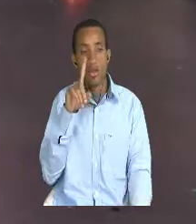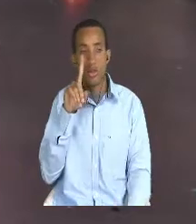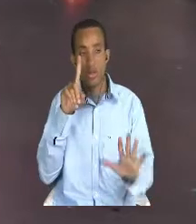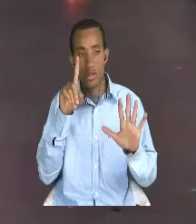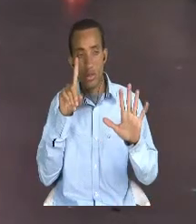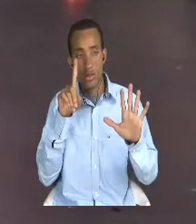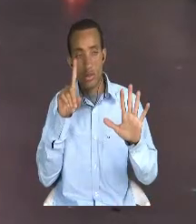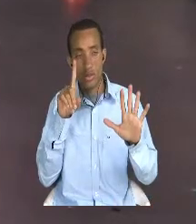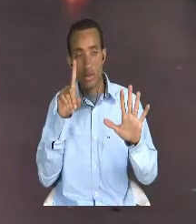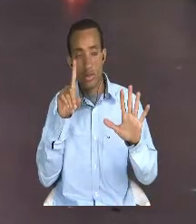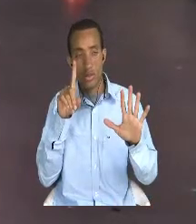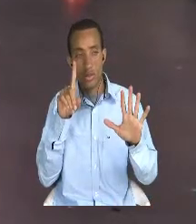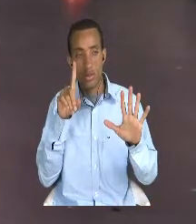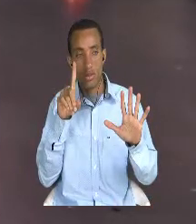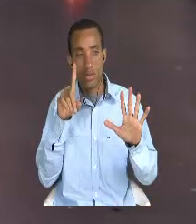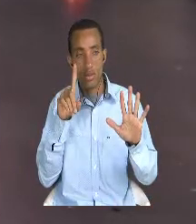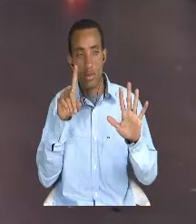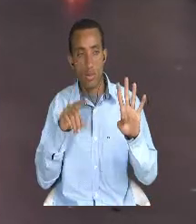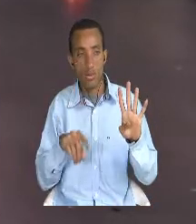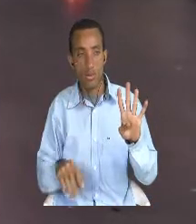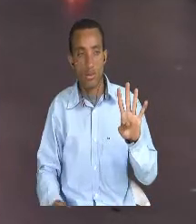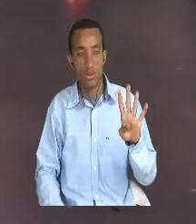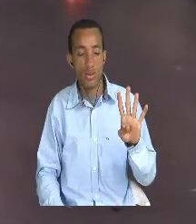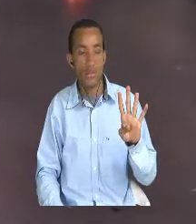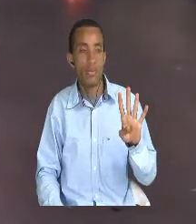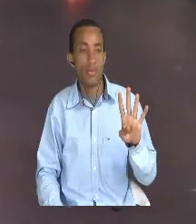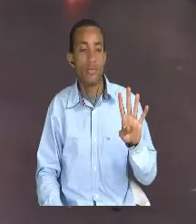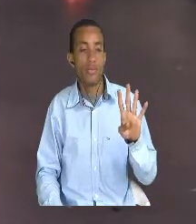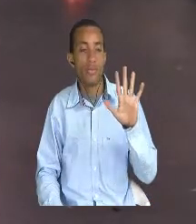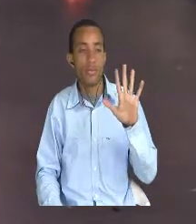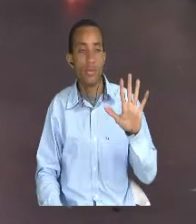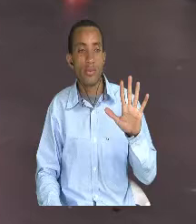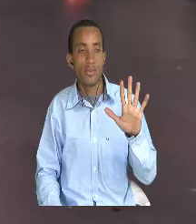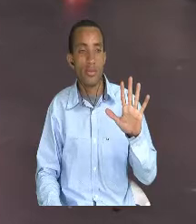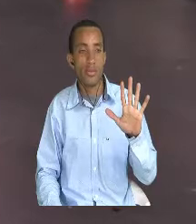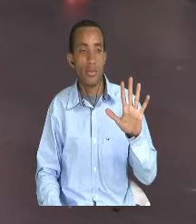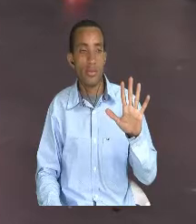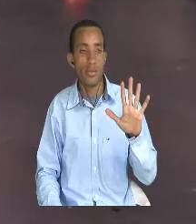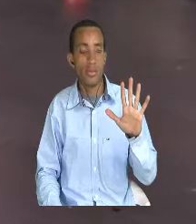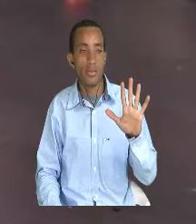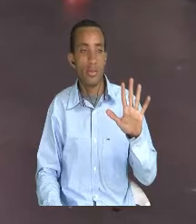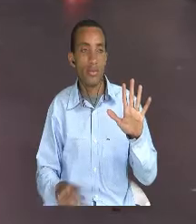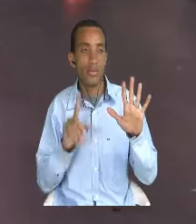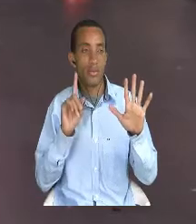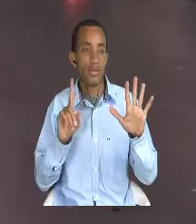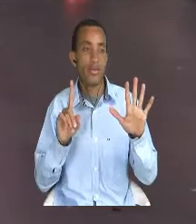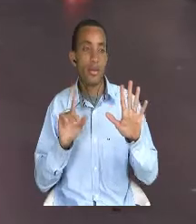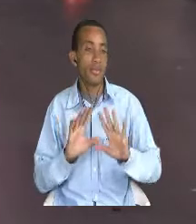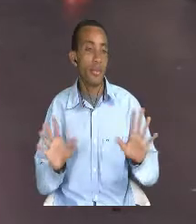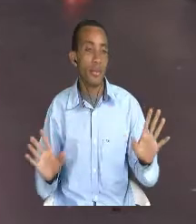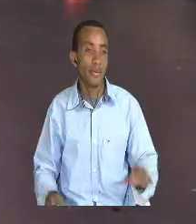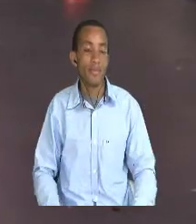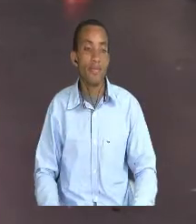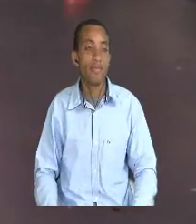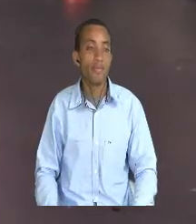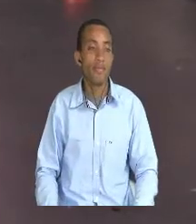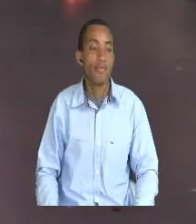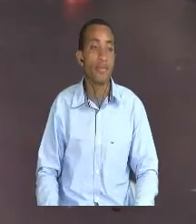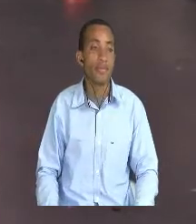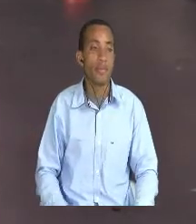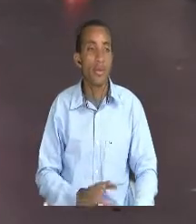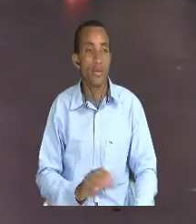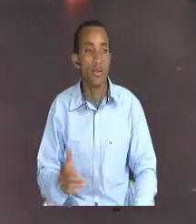3. Llevamos 4. 5, excelente. Y la sexta, está muy bien. Ahora le vamos a